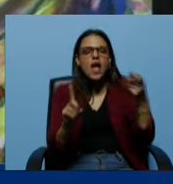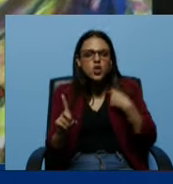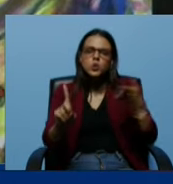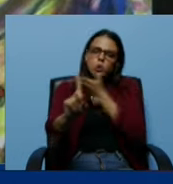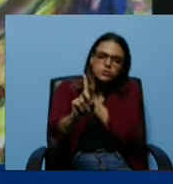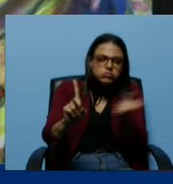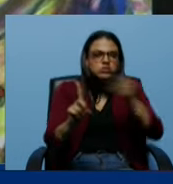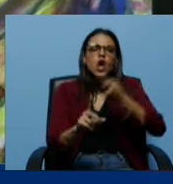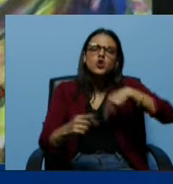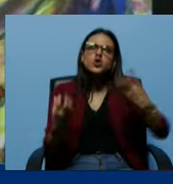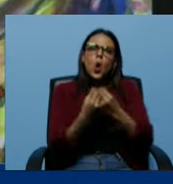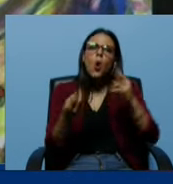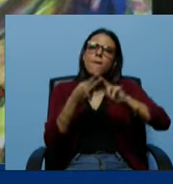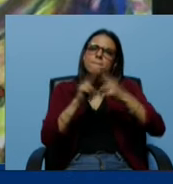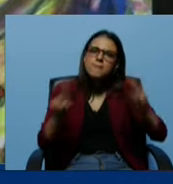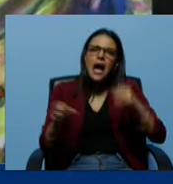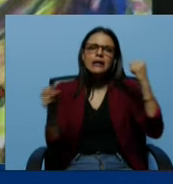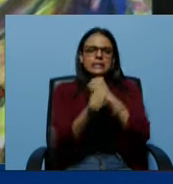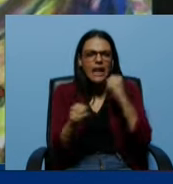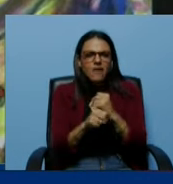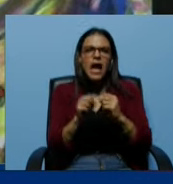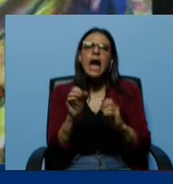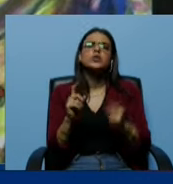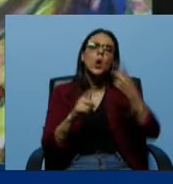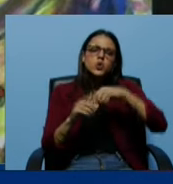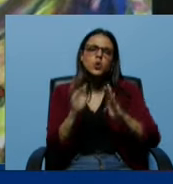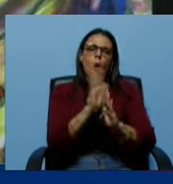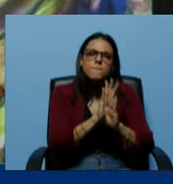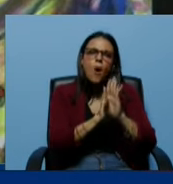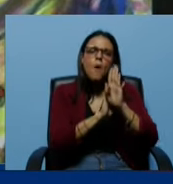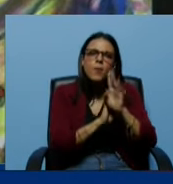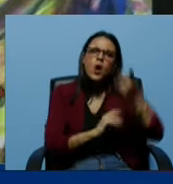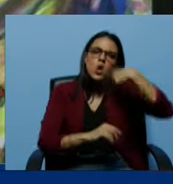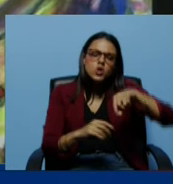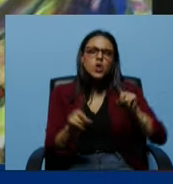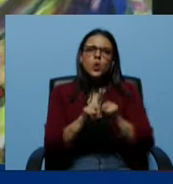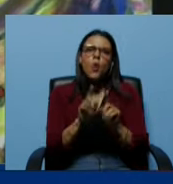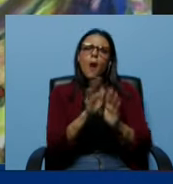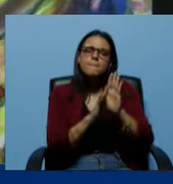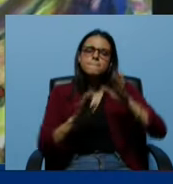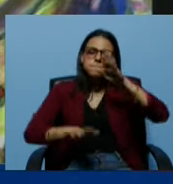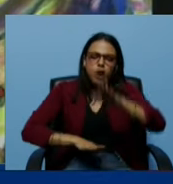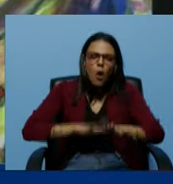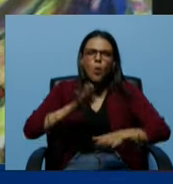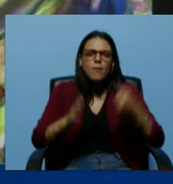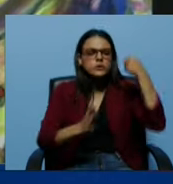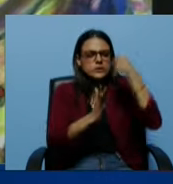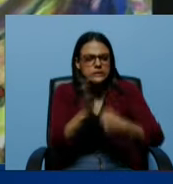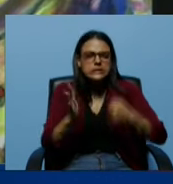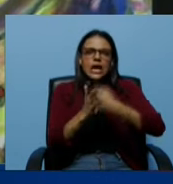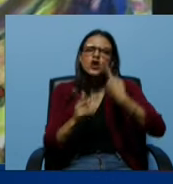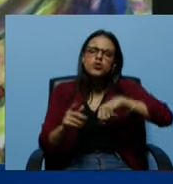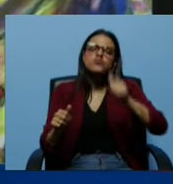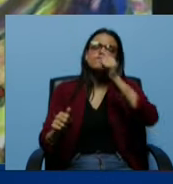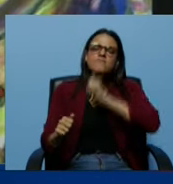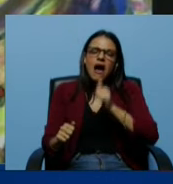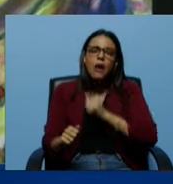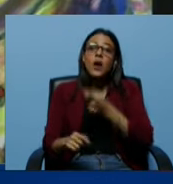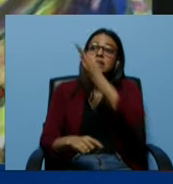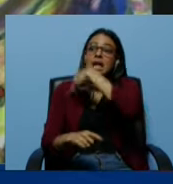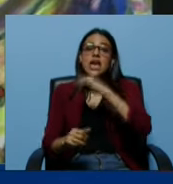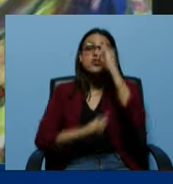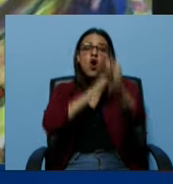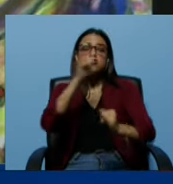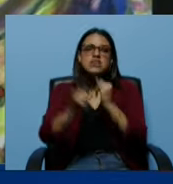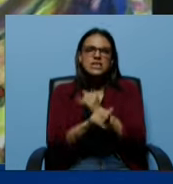paz, trabajando, creciendo, floreciendo. Y una arremetida internacional